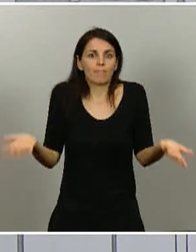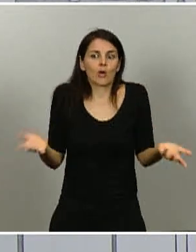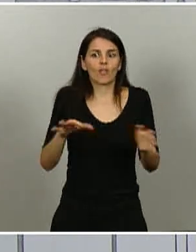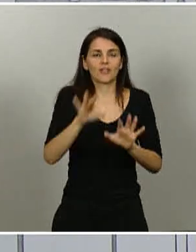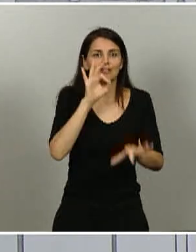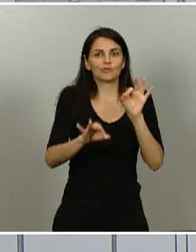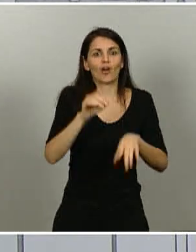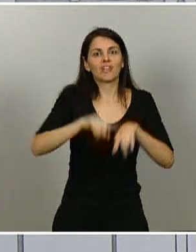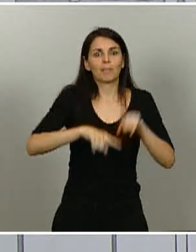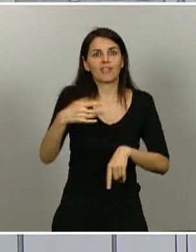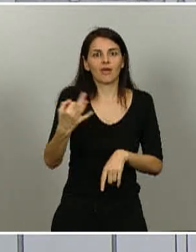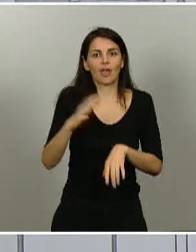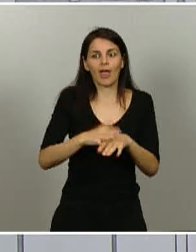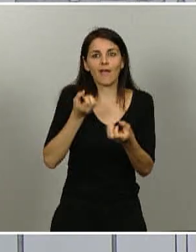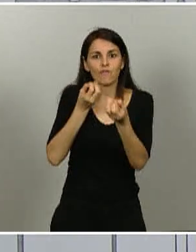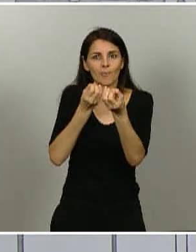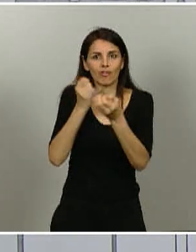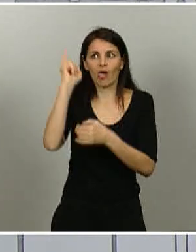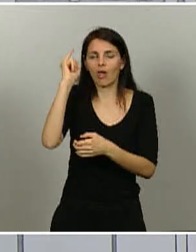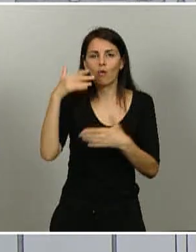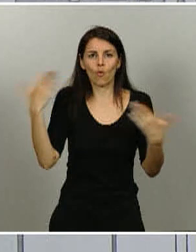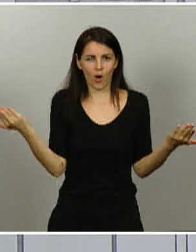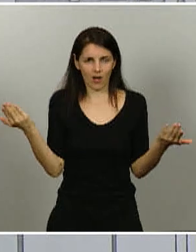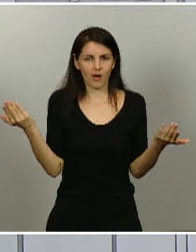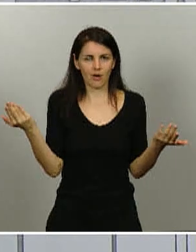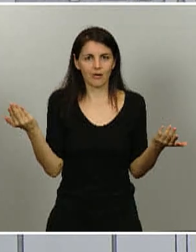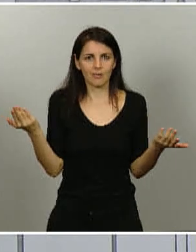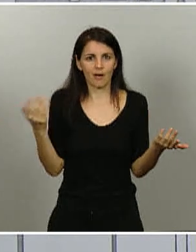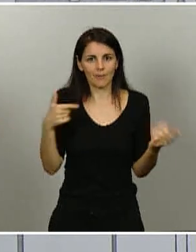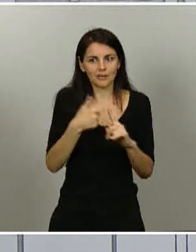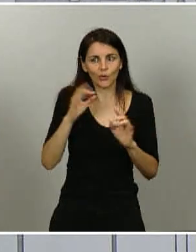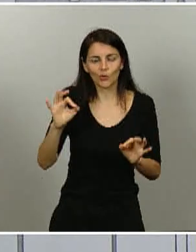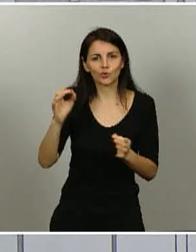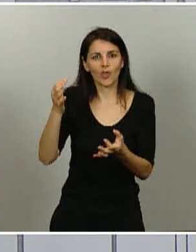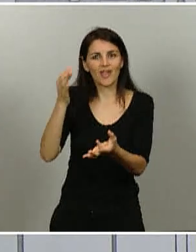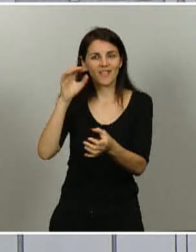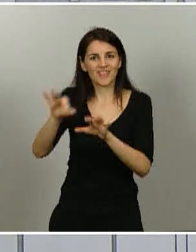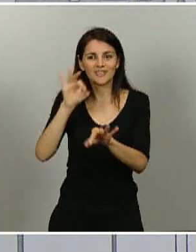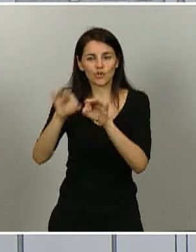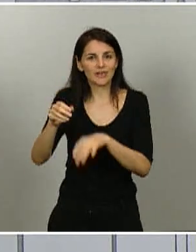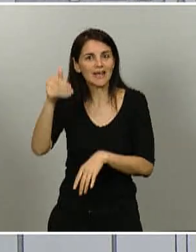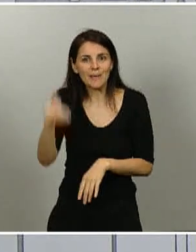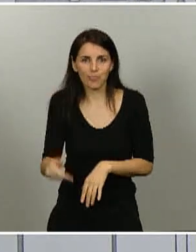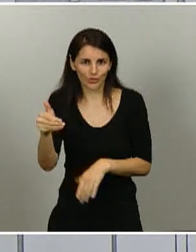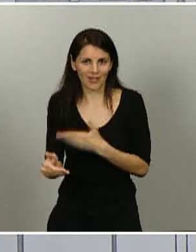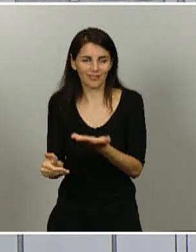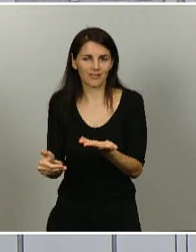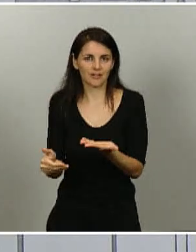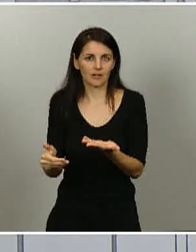base, hay más tomas de decisiones tan importantes como las que se tomaron en base a una evidencia mínimamente